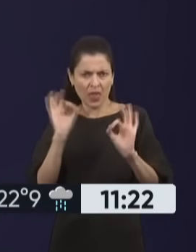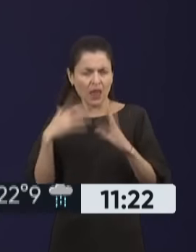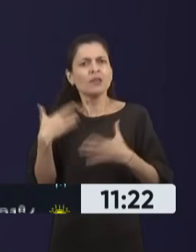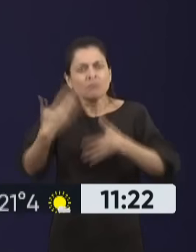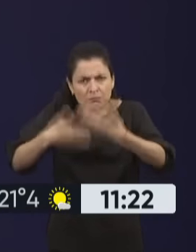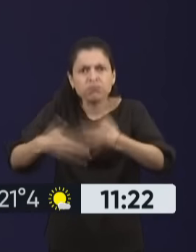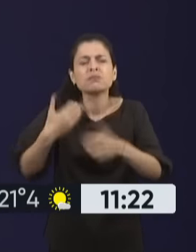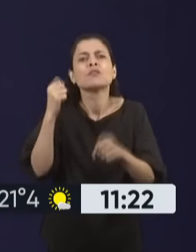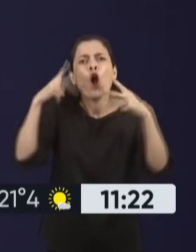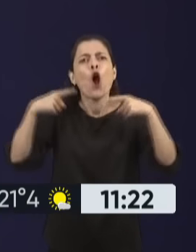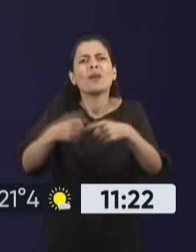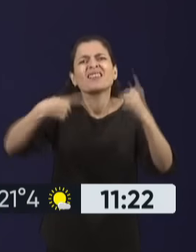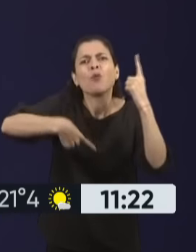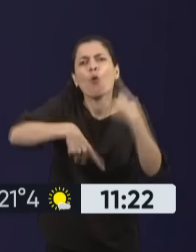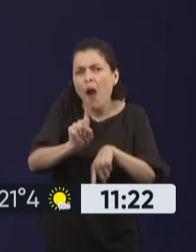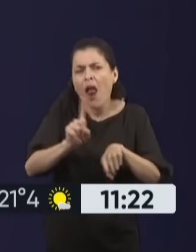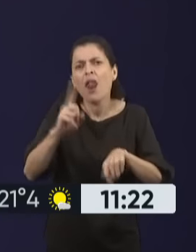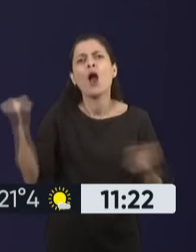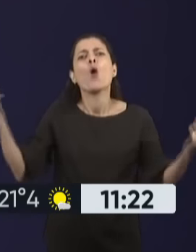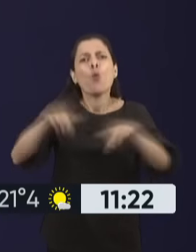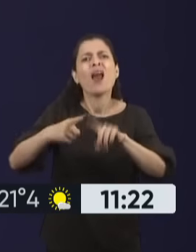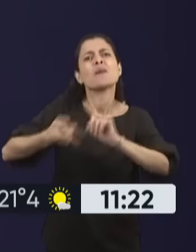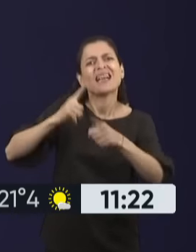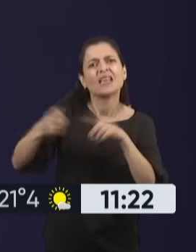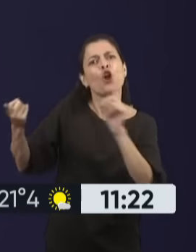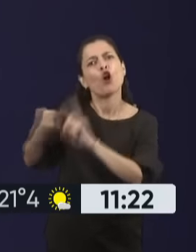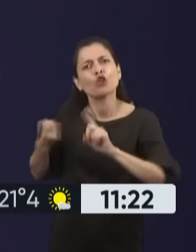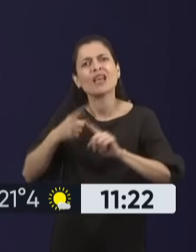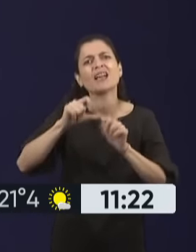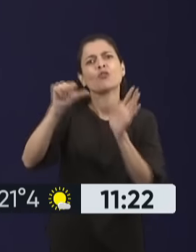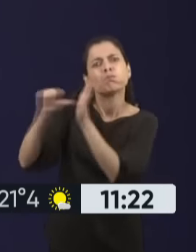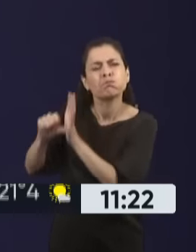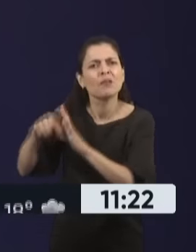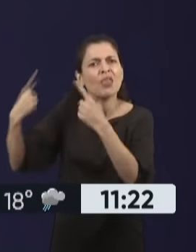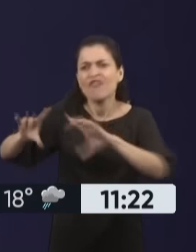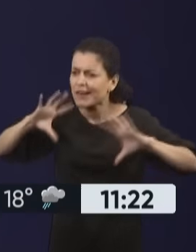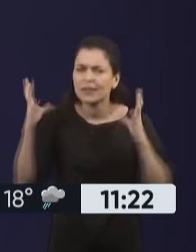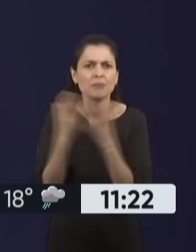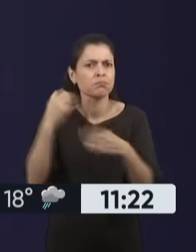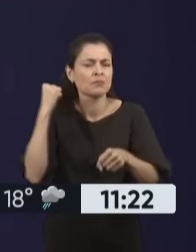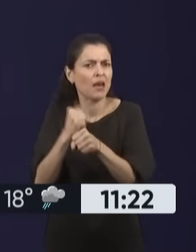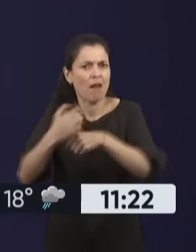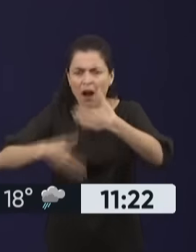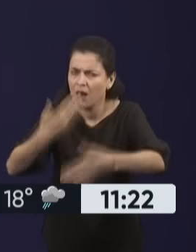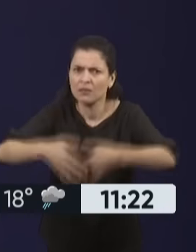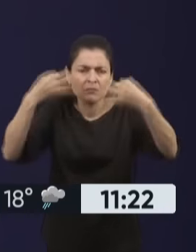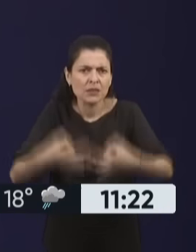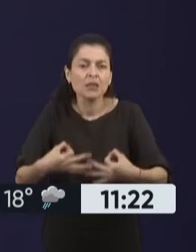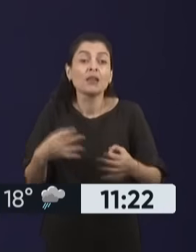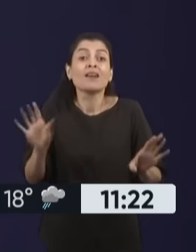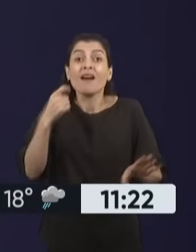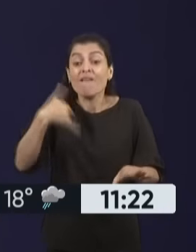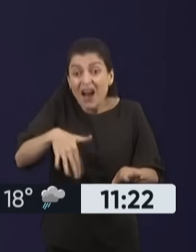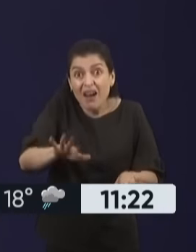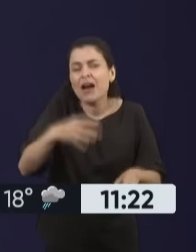siempre promover las buenas relaciones entre pueblos Así que pero supongo que en en cualquier momento voy a tener